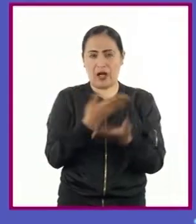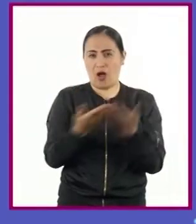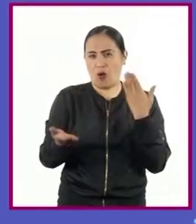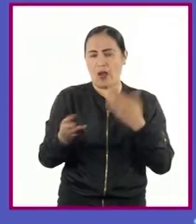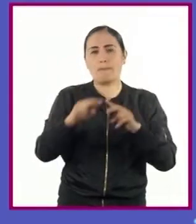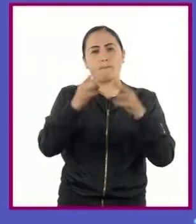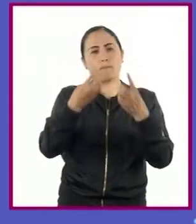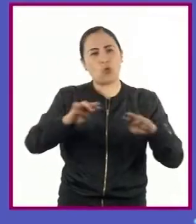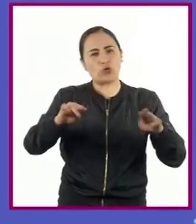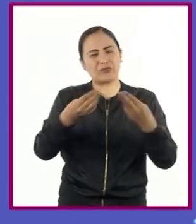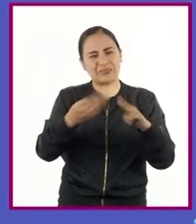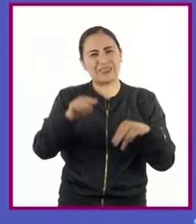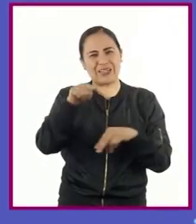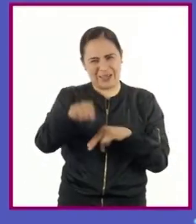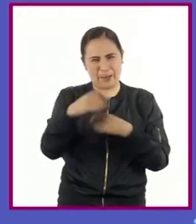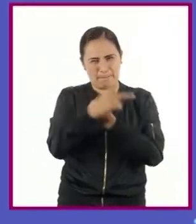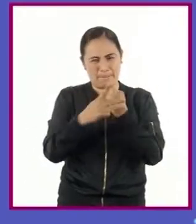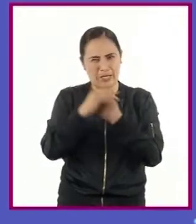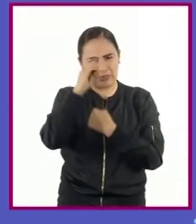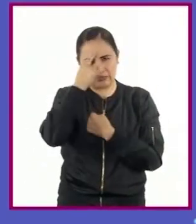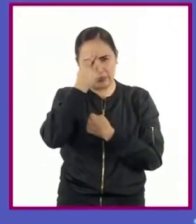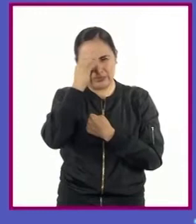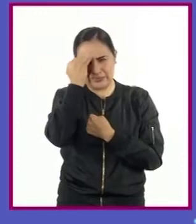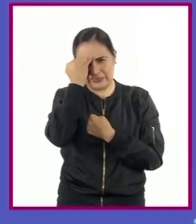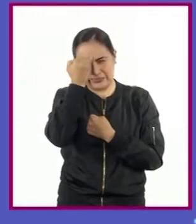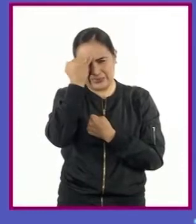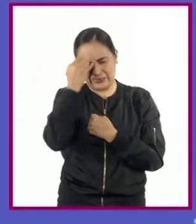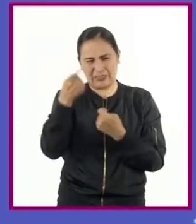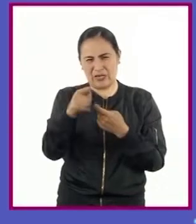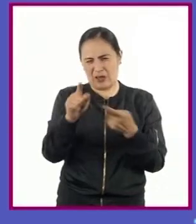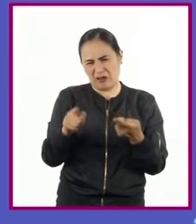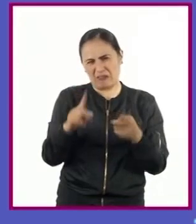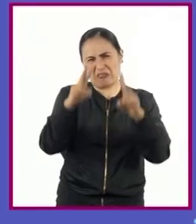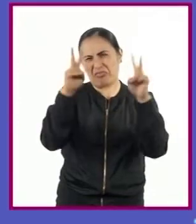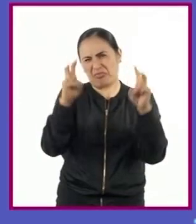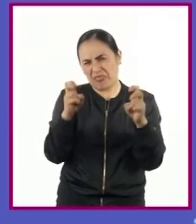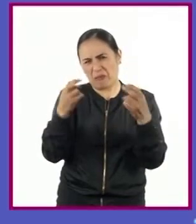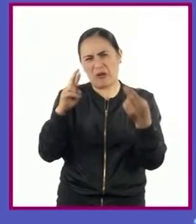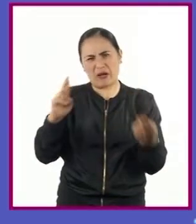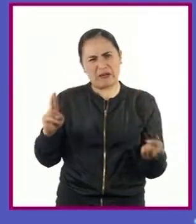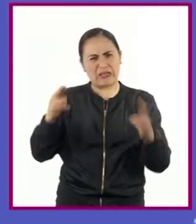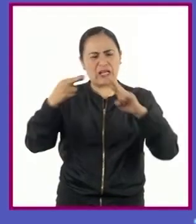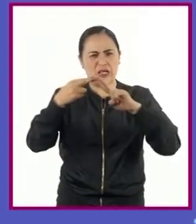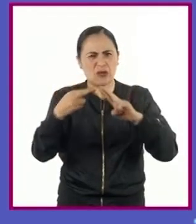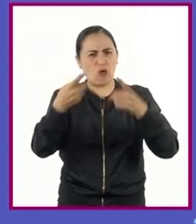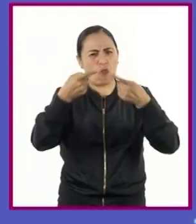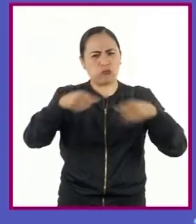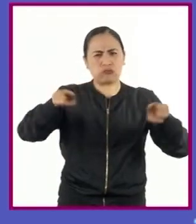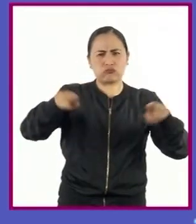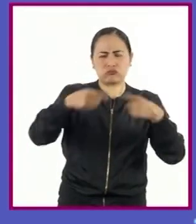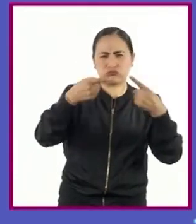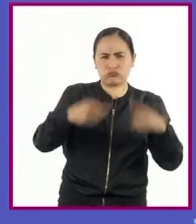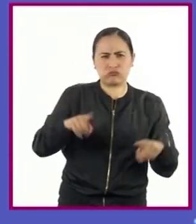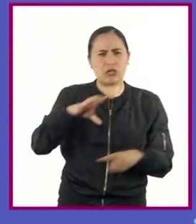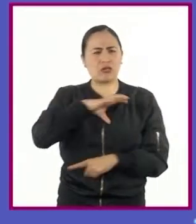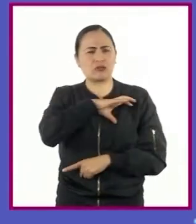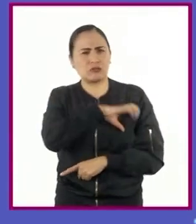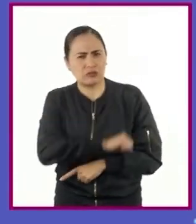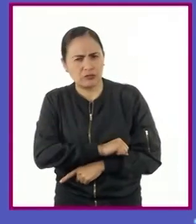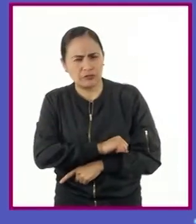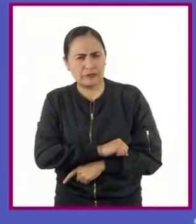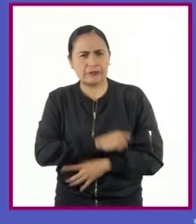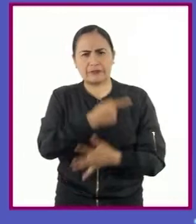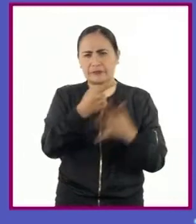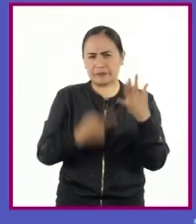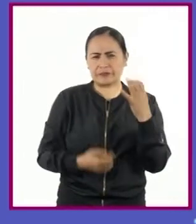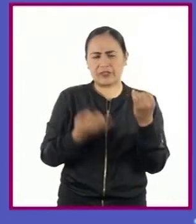India, esta incluye múltiples variedades como religiosa, clásica, popular, folclórica, así como